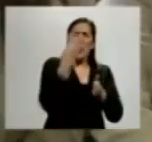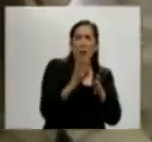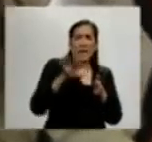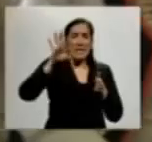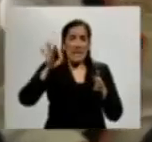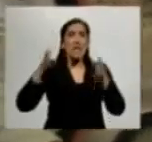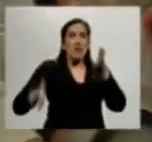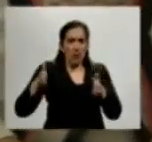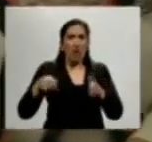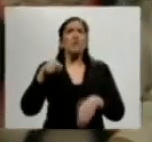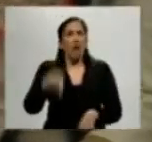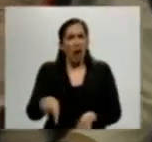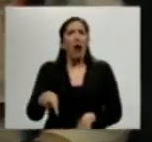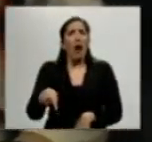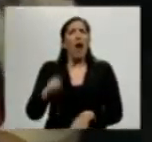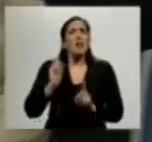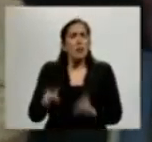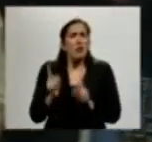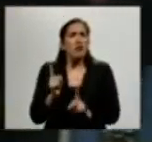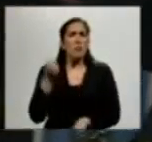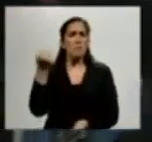50, también regía el peso.